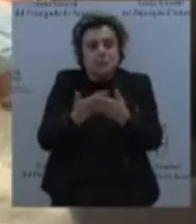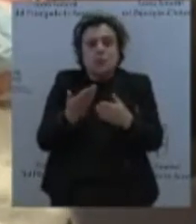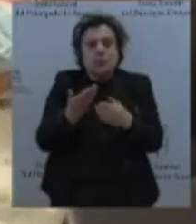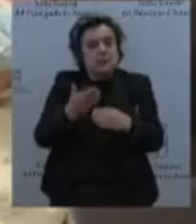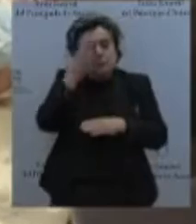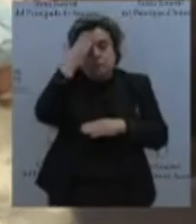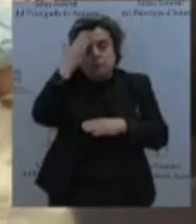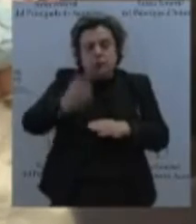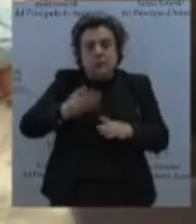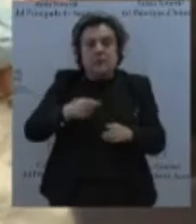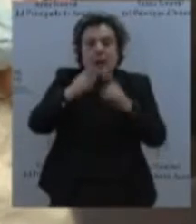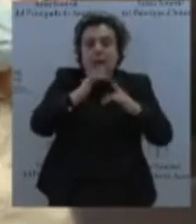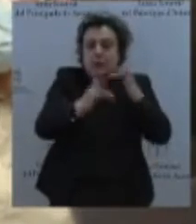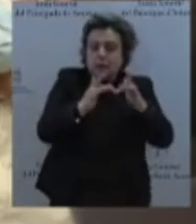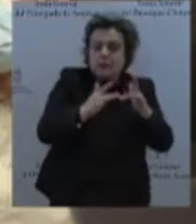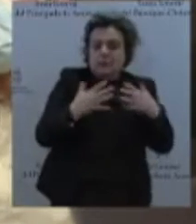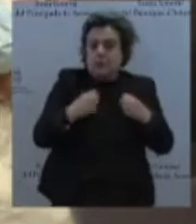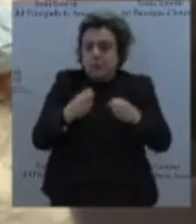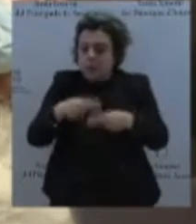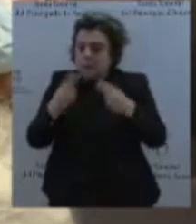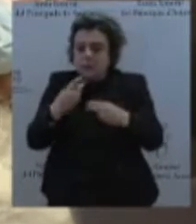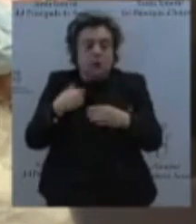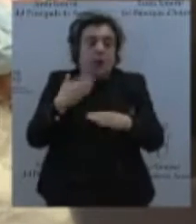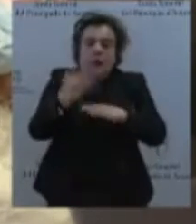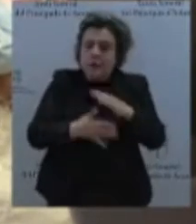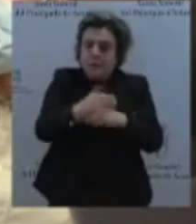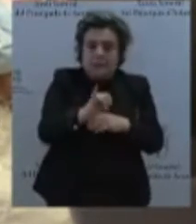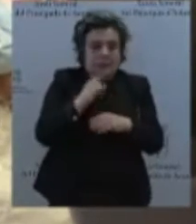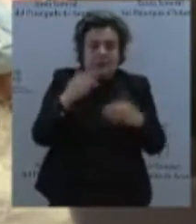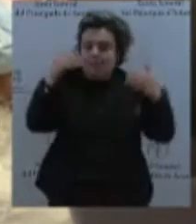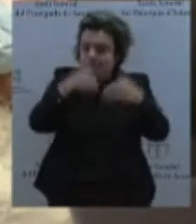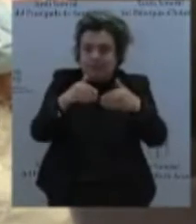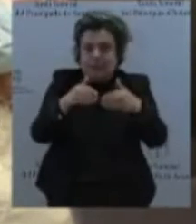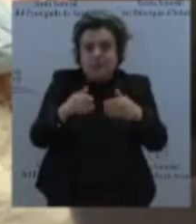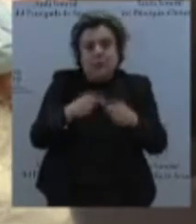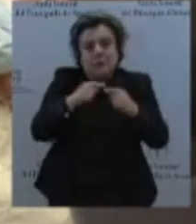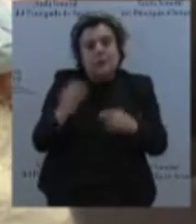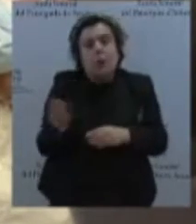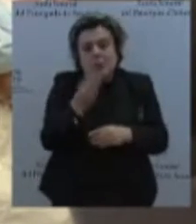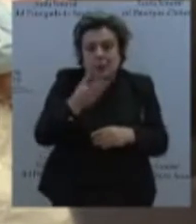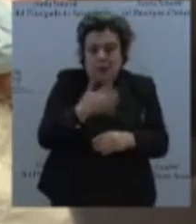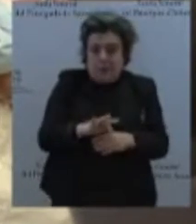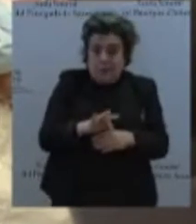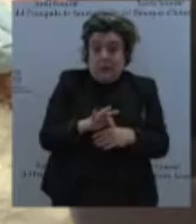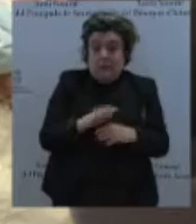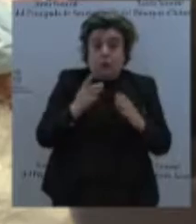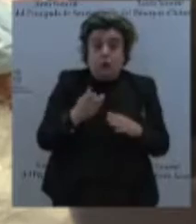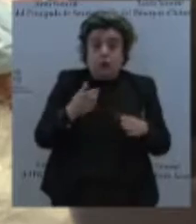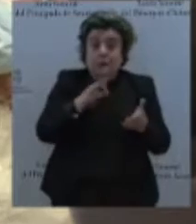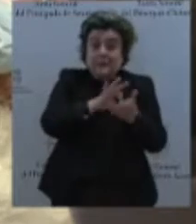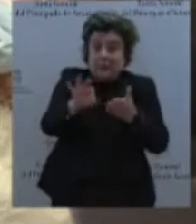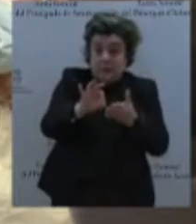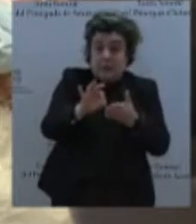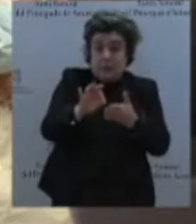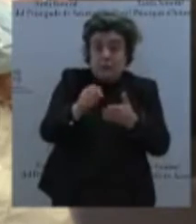que es necesario actuar allí donde es posible mejorarla. Dispensar servicios de neurología en las áreas 2 y 6 y mejorar las prestaciones